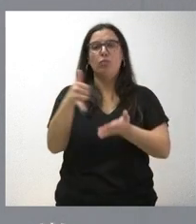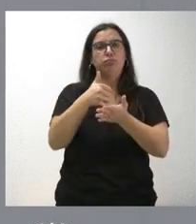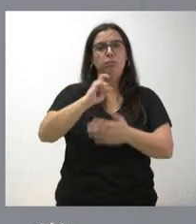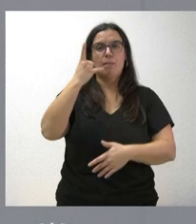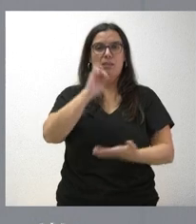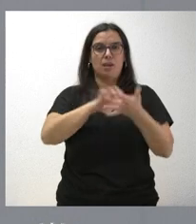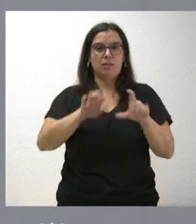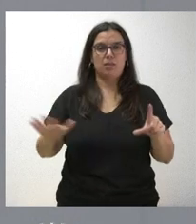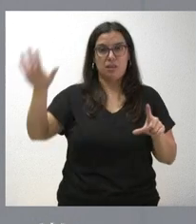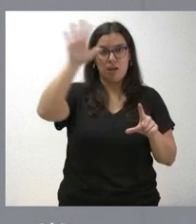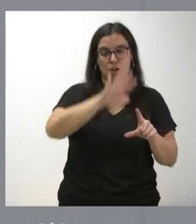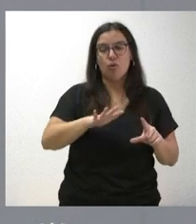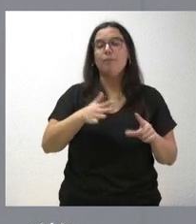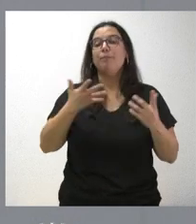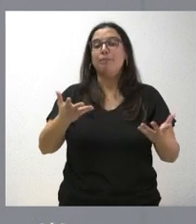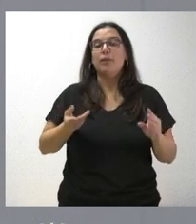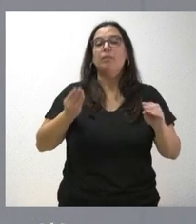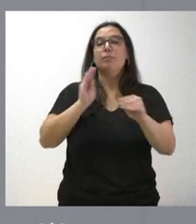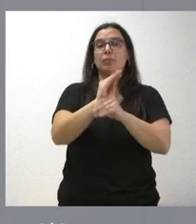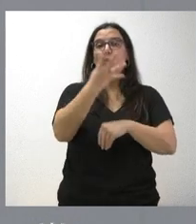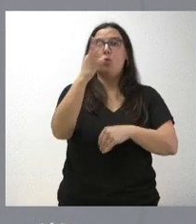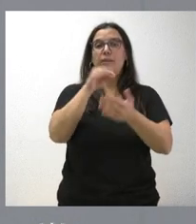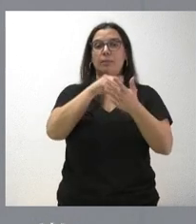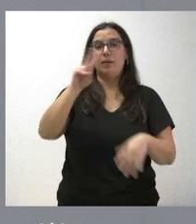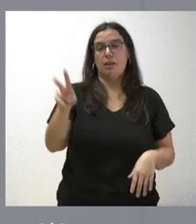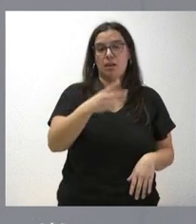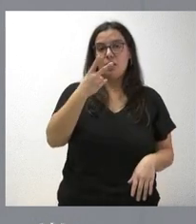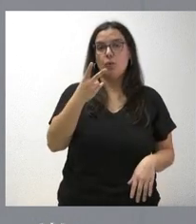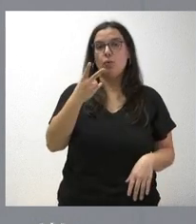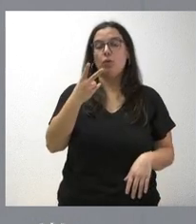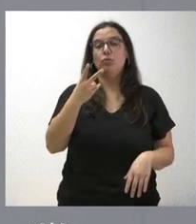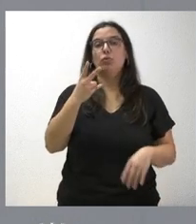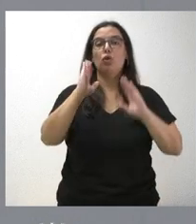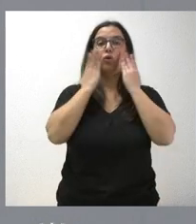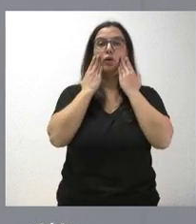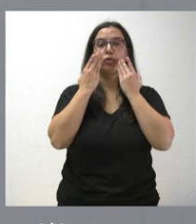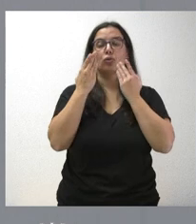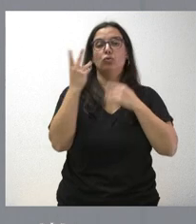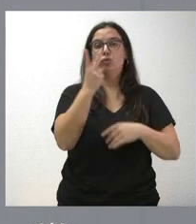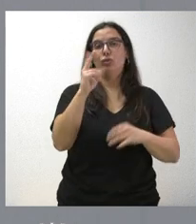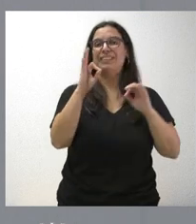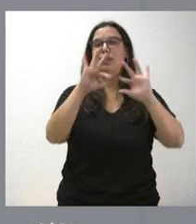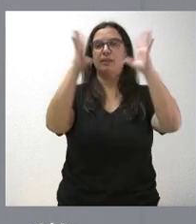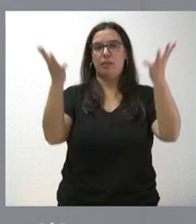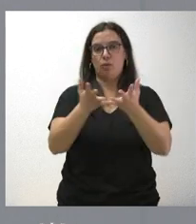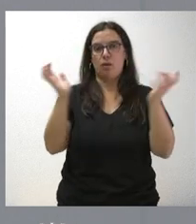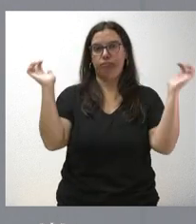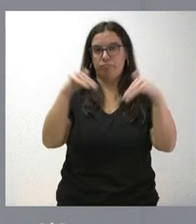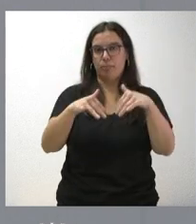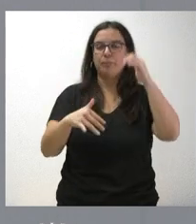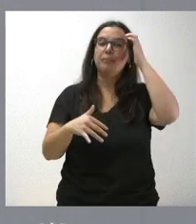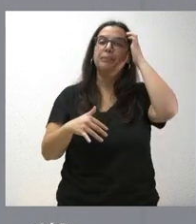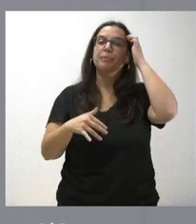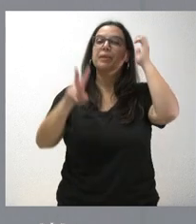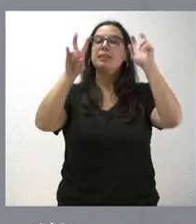León para ellos se aportan 40,000 en sendos congresos internacionales sobre